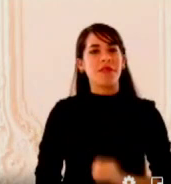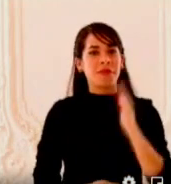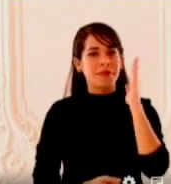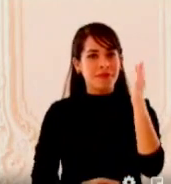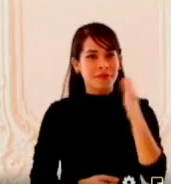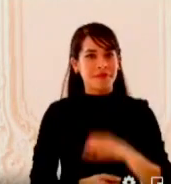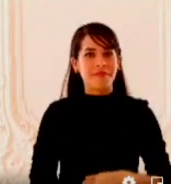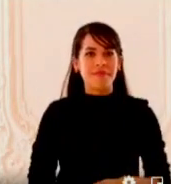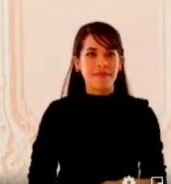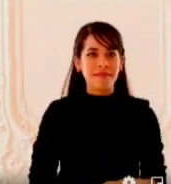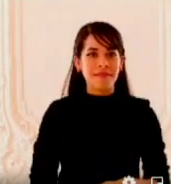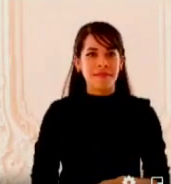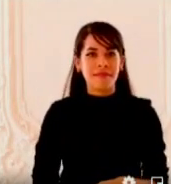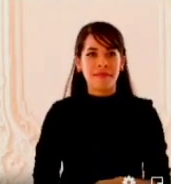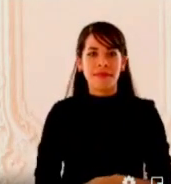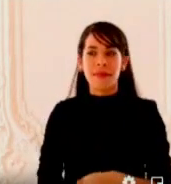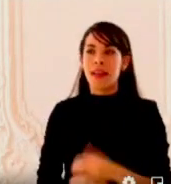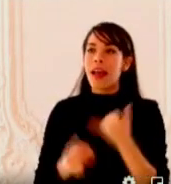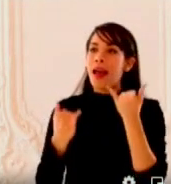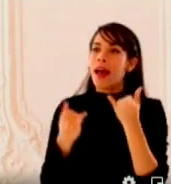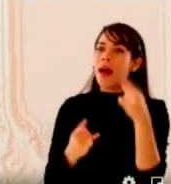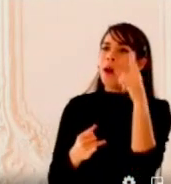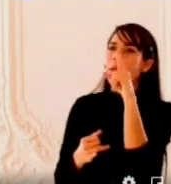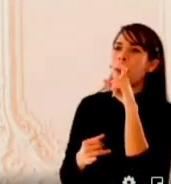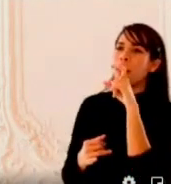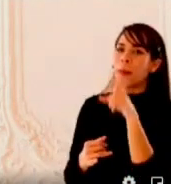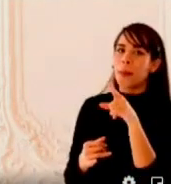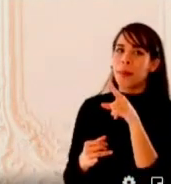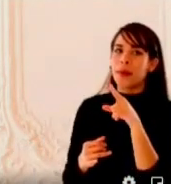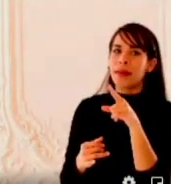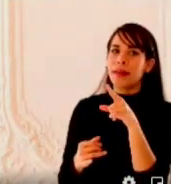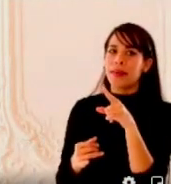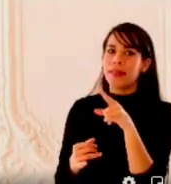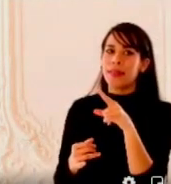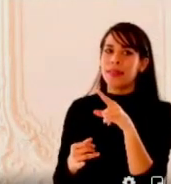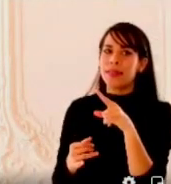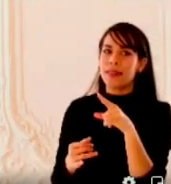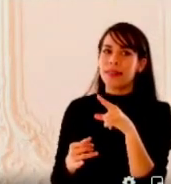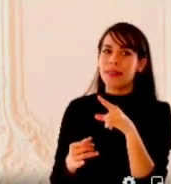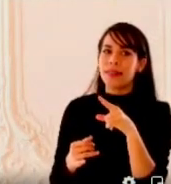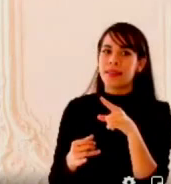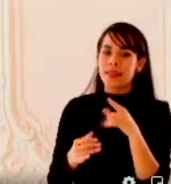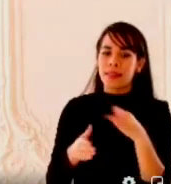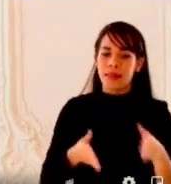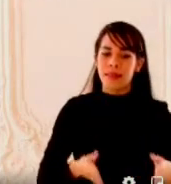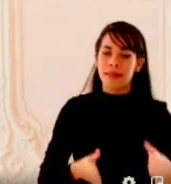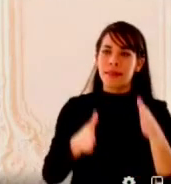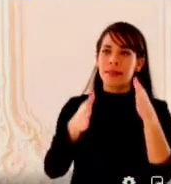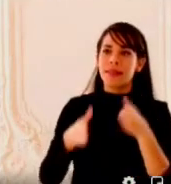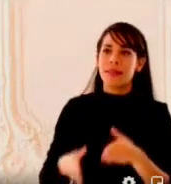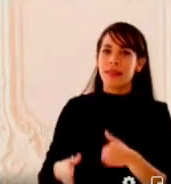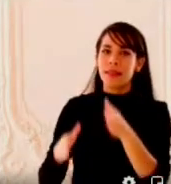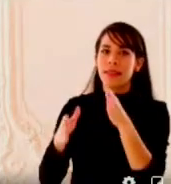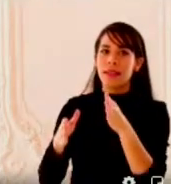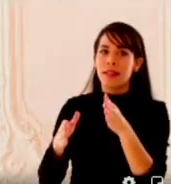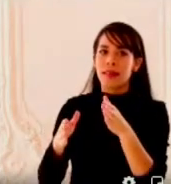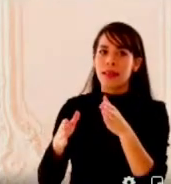Eso, con la Secretaría de Transportación y Obras Públicas, si nos puede atender, por favor. Sí.